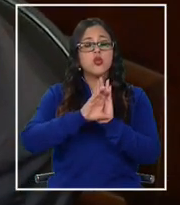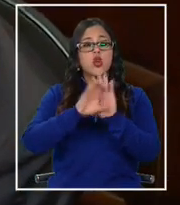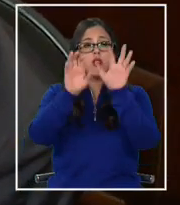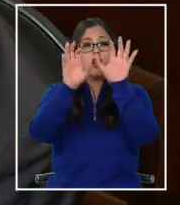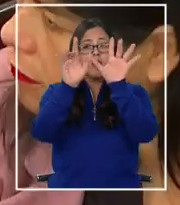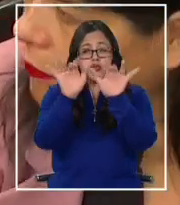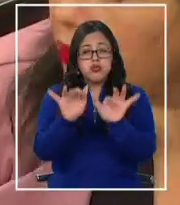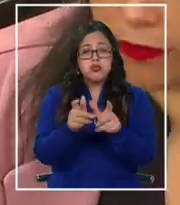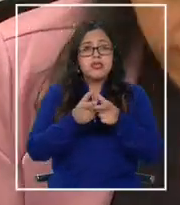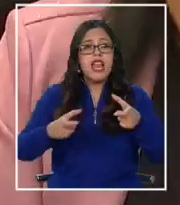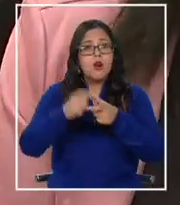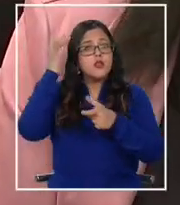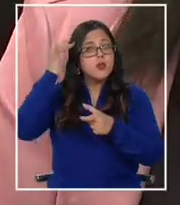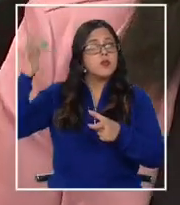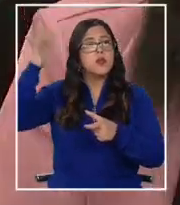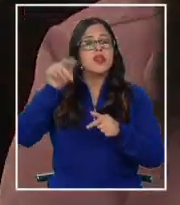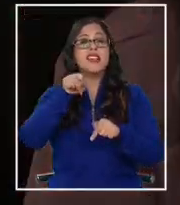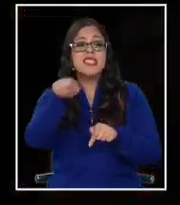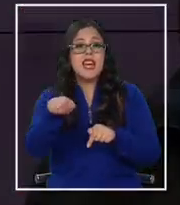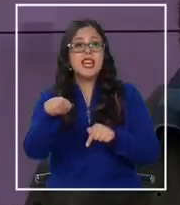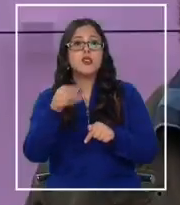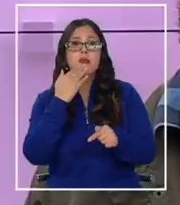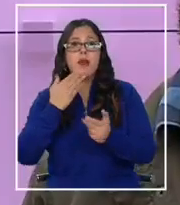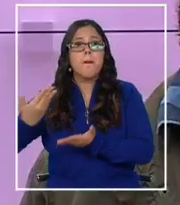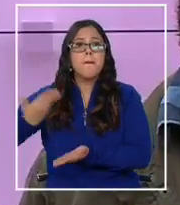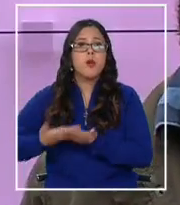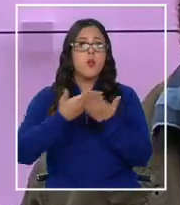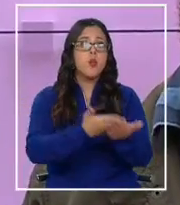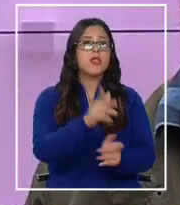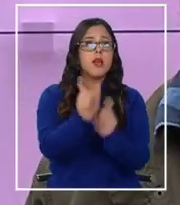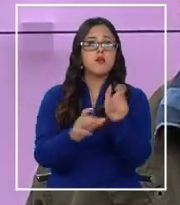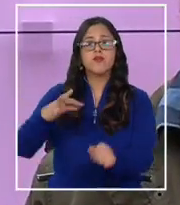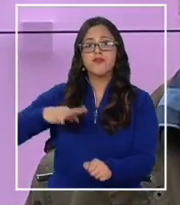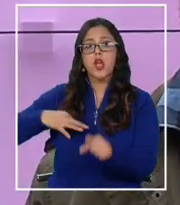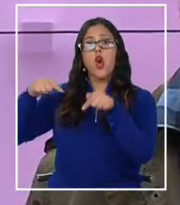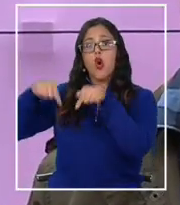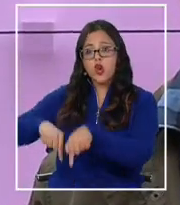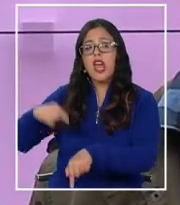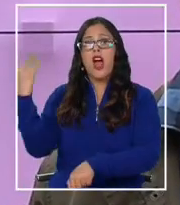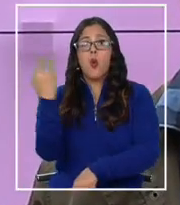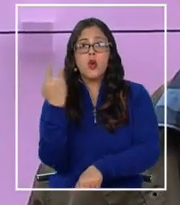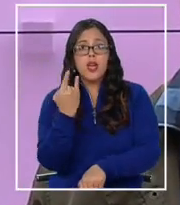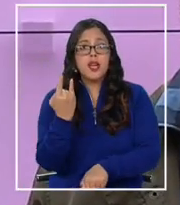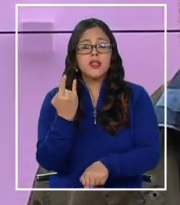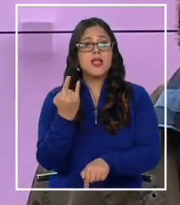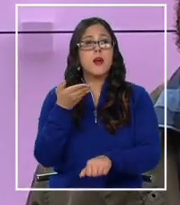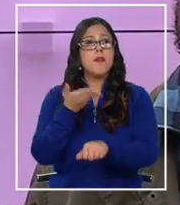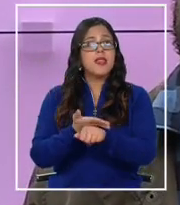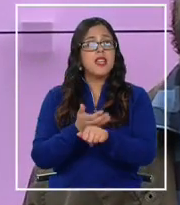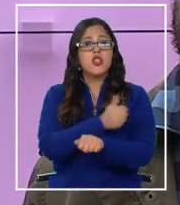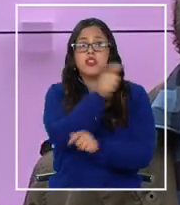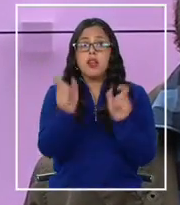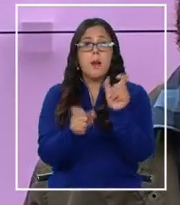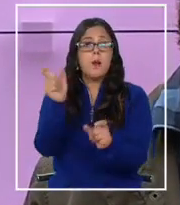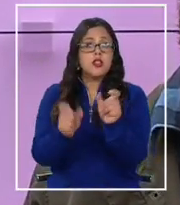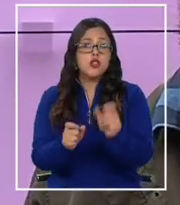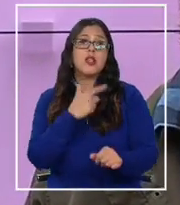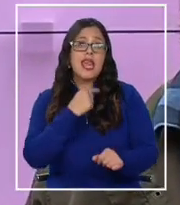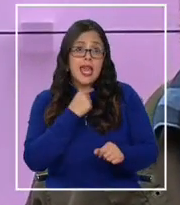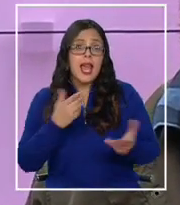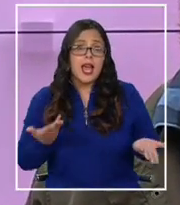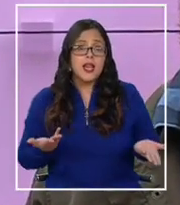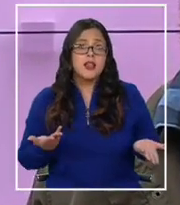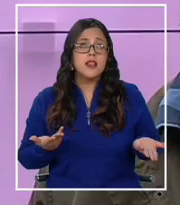deben sumar las propuestas de la ciudadanía. Lo más urgente hoy día es hacer un llamado para que toda persona que